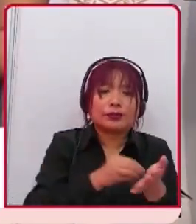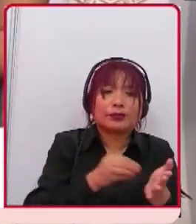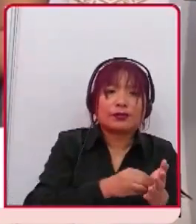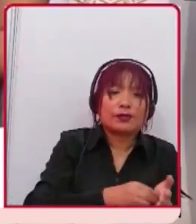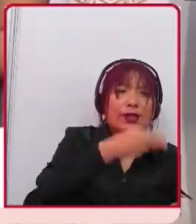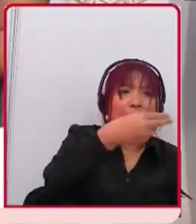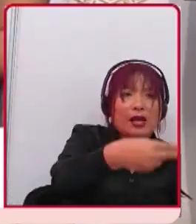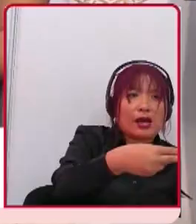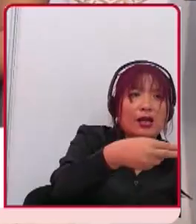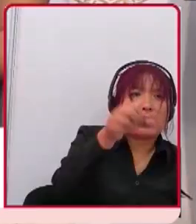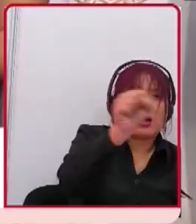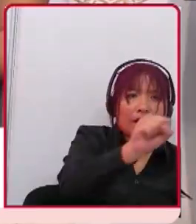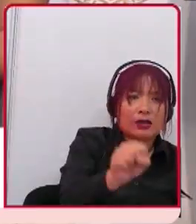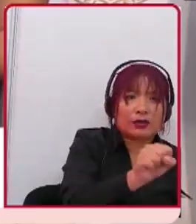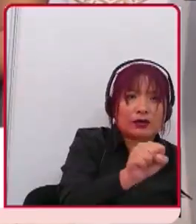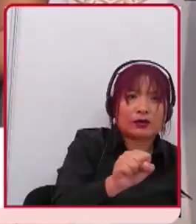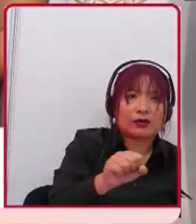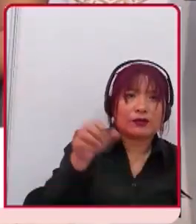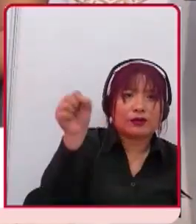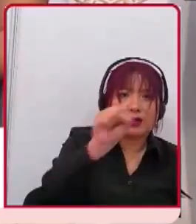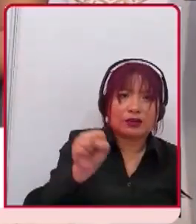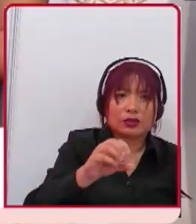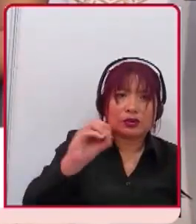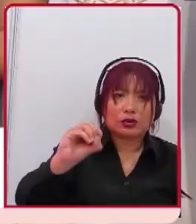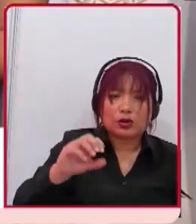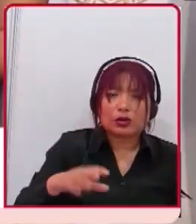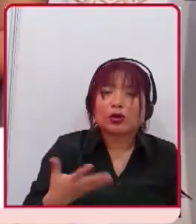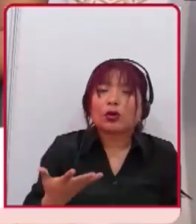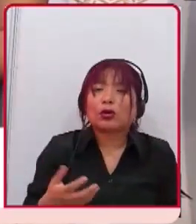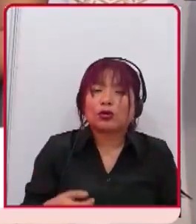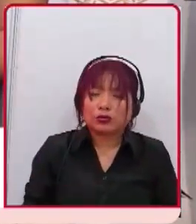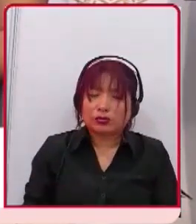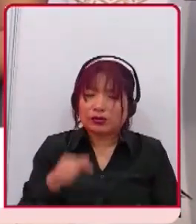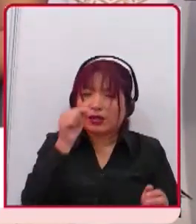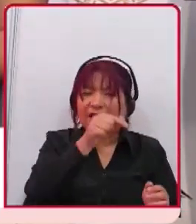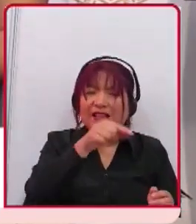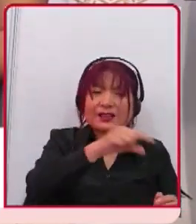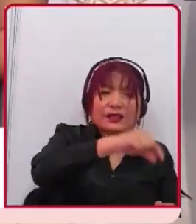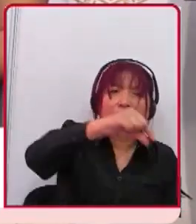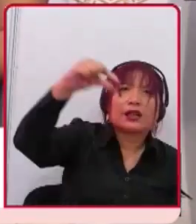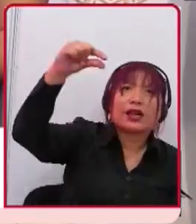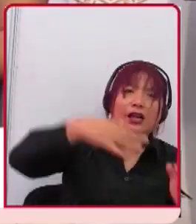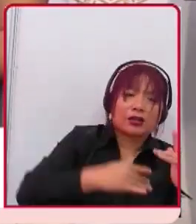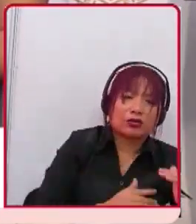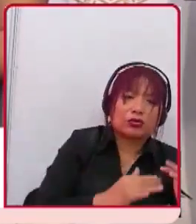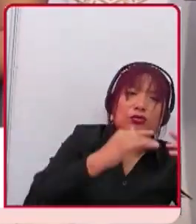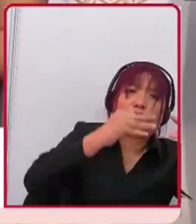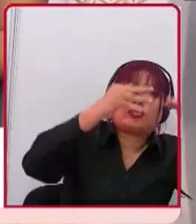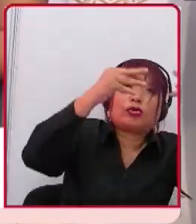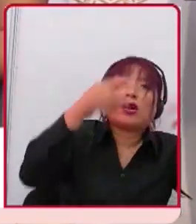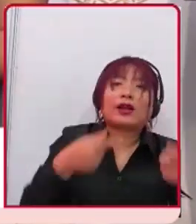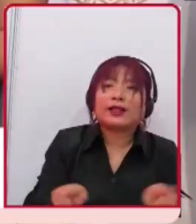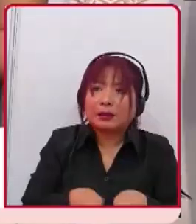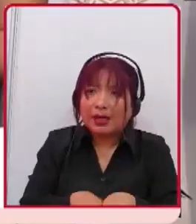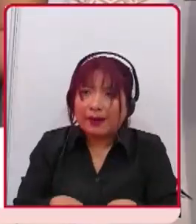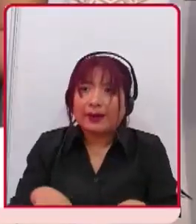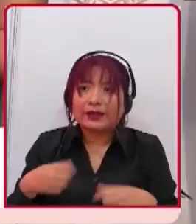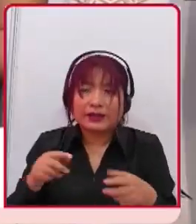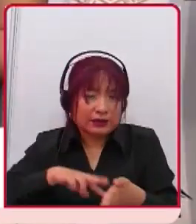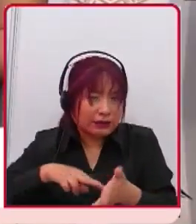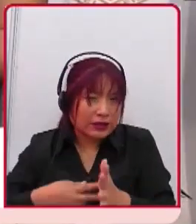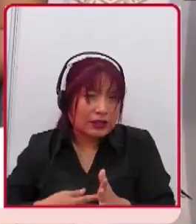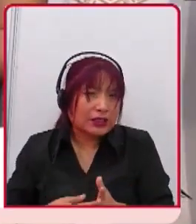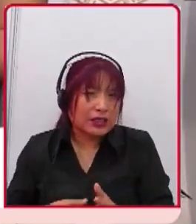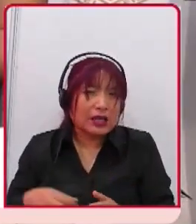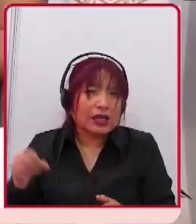sodio. Entonces, ese efecto de arrastre por el gas que se está emergiendo podría significar que también se esté arrastrando